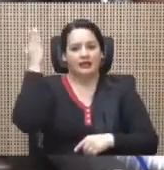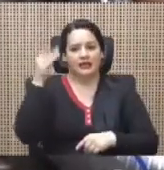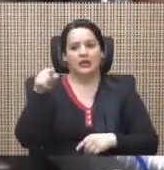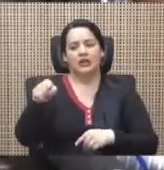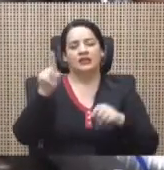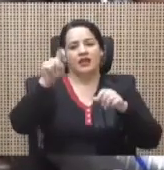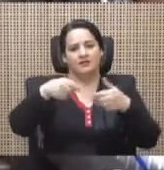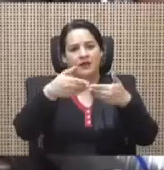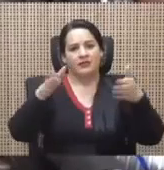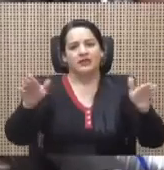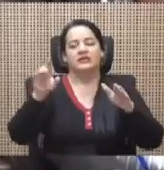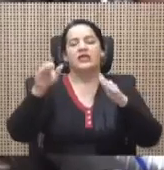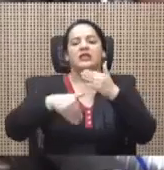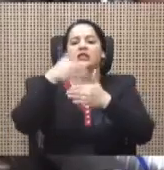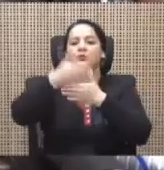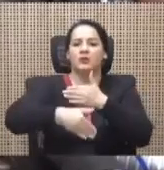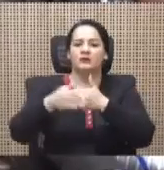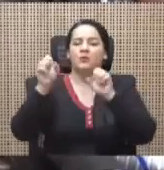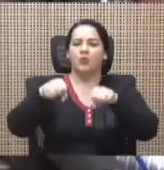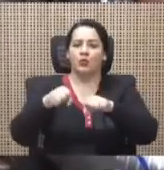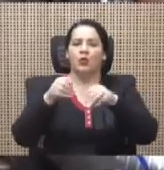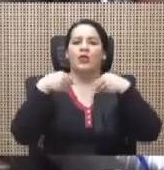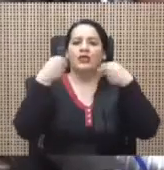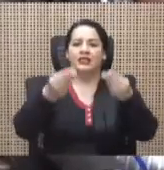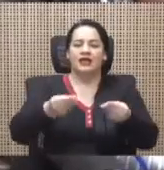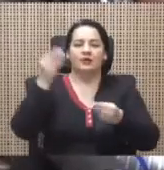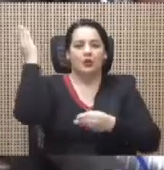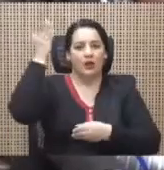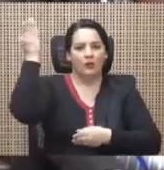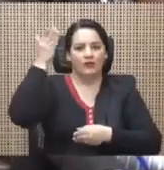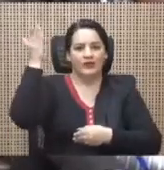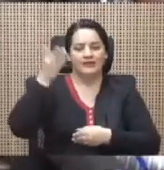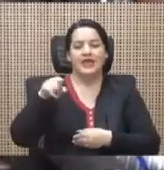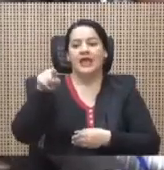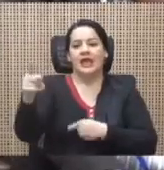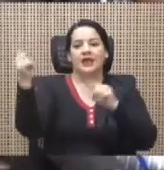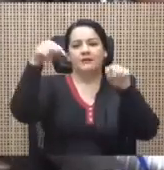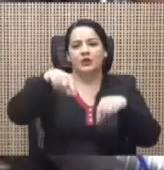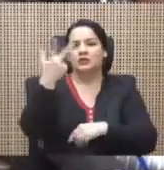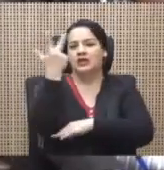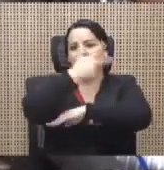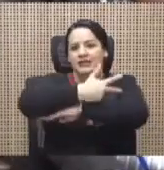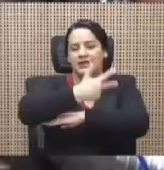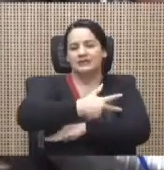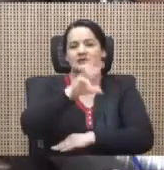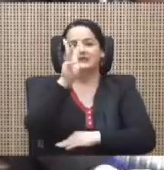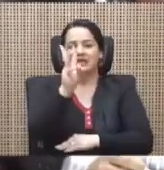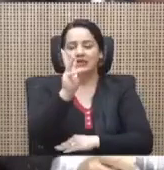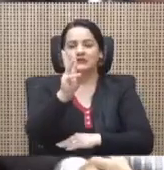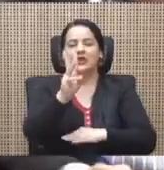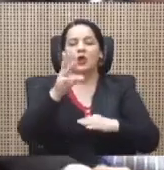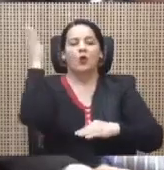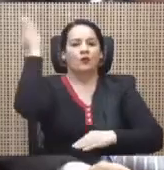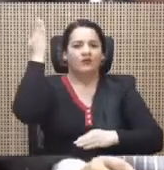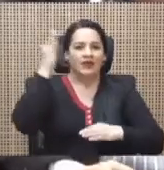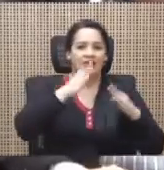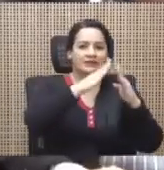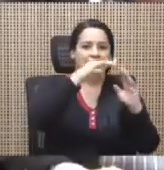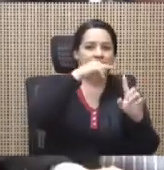una conferencia acá. En esta visita, que fue de apenas 3 días, dio 6 conferencias en diferentes auditorios,